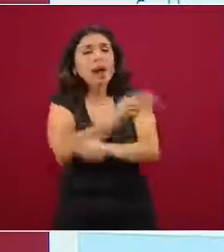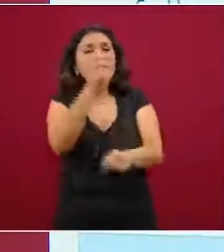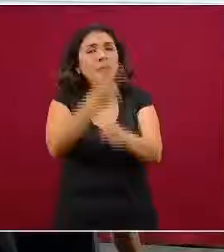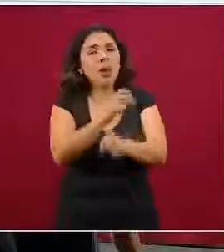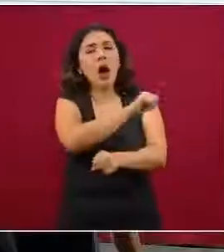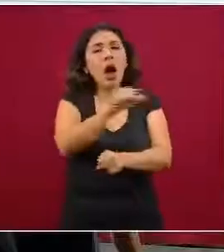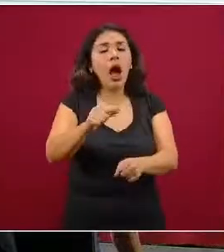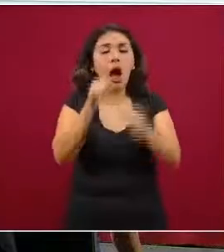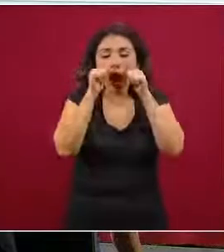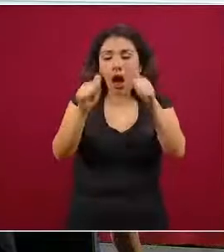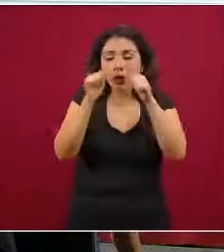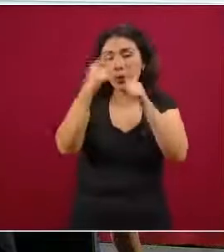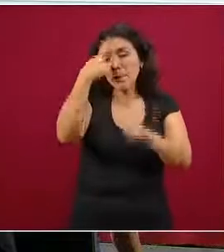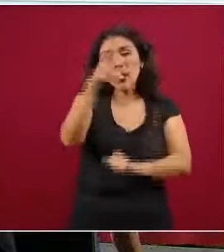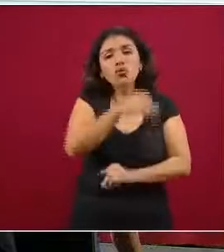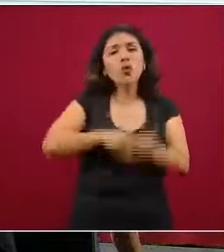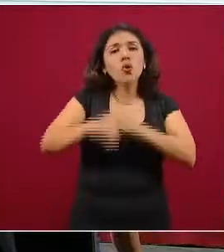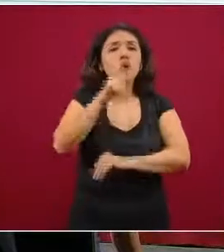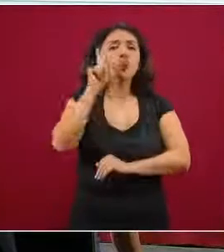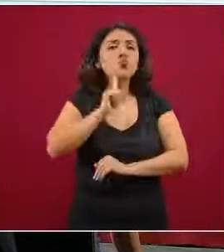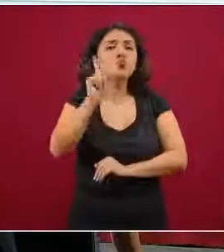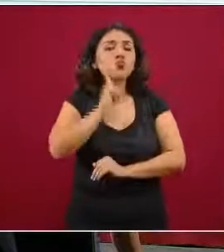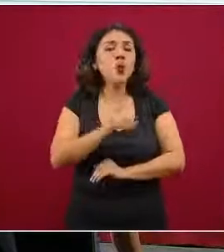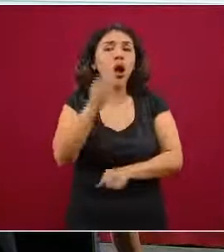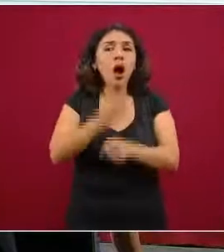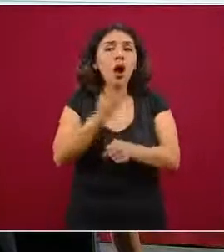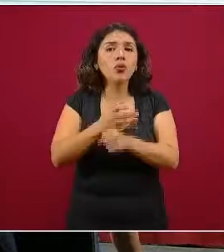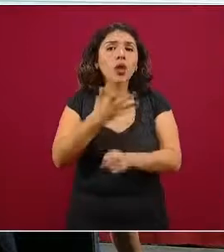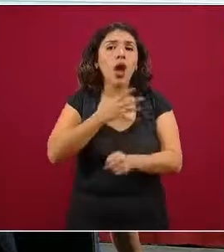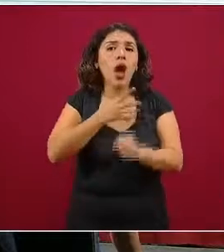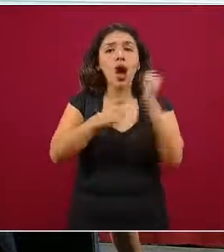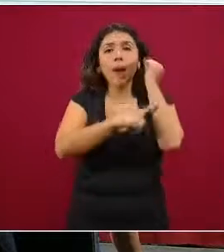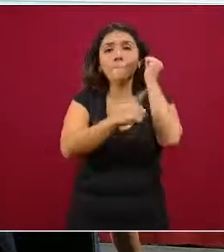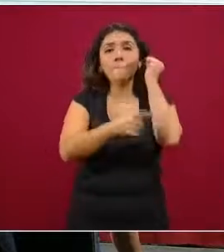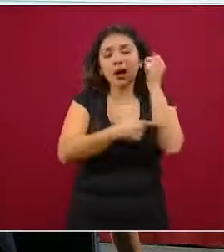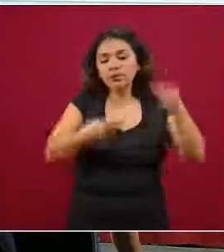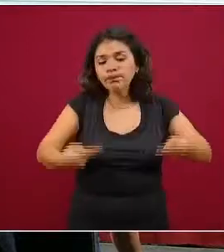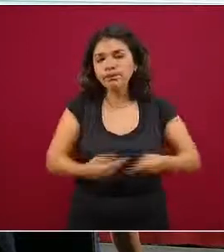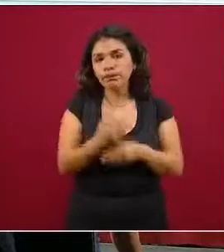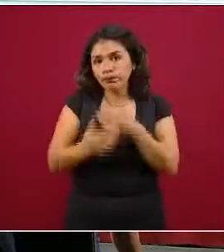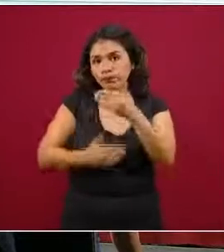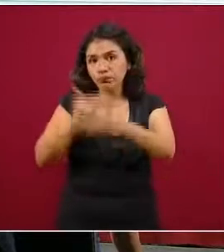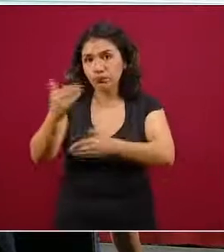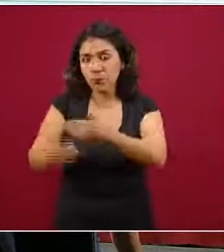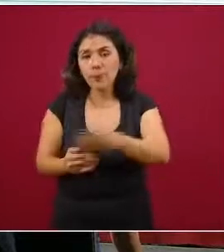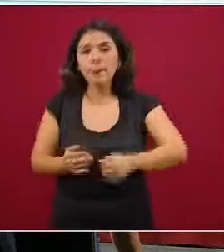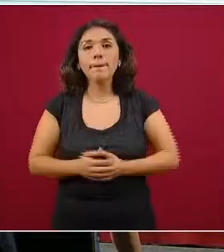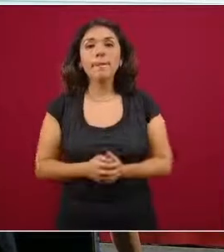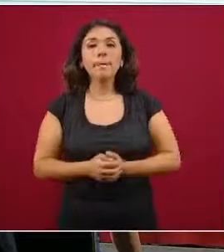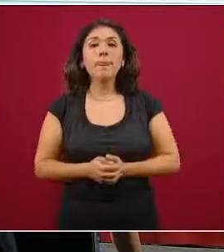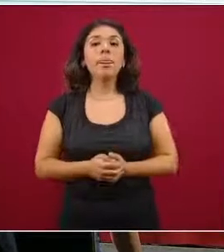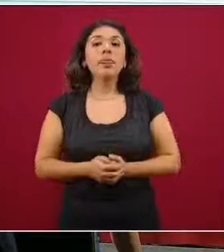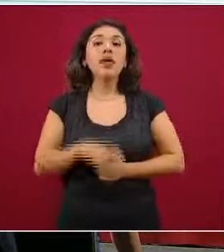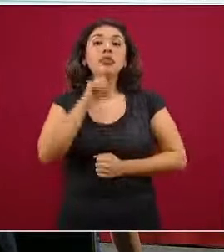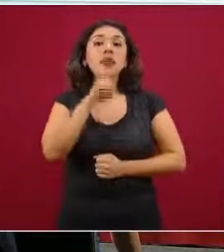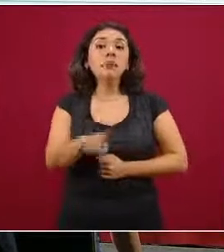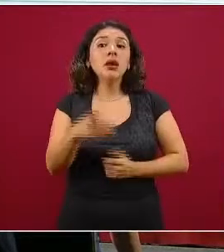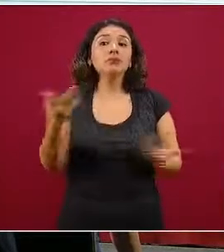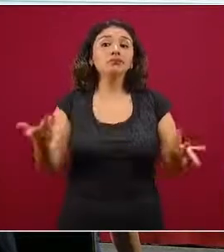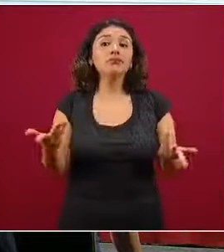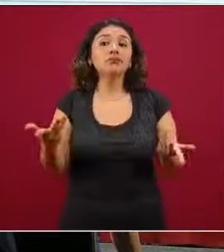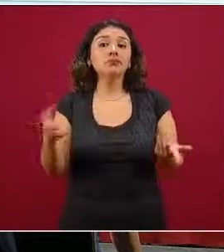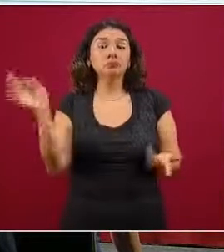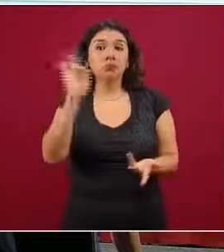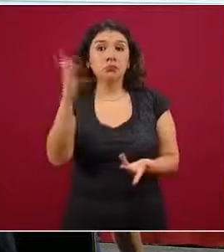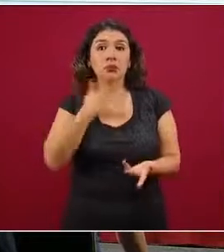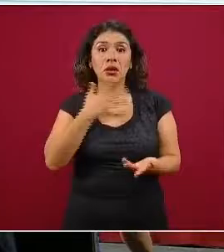para toda mujer que está en el proceso reproductivo. Y considerar que a pesar de tener una